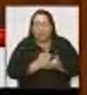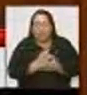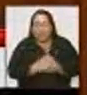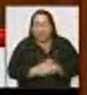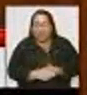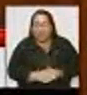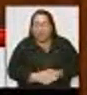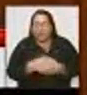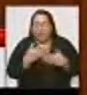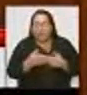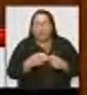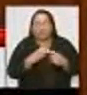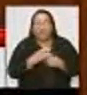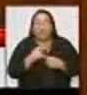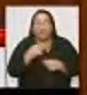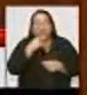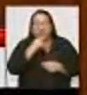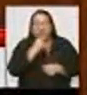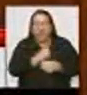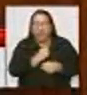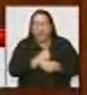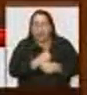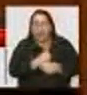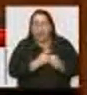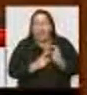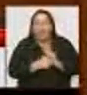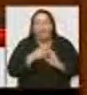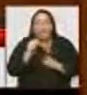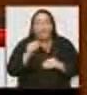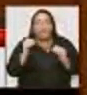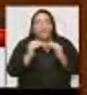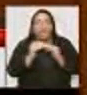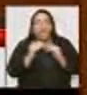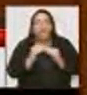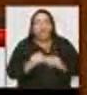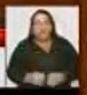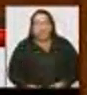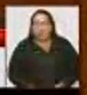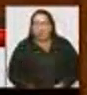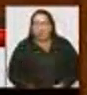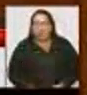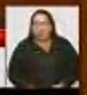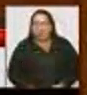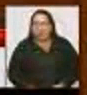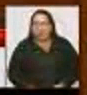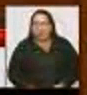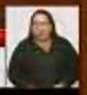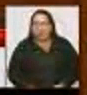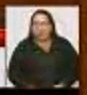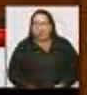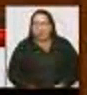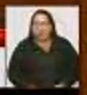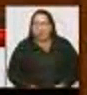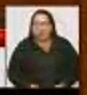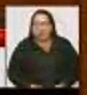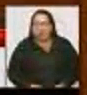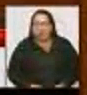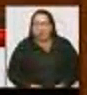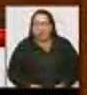orientador para garantizar a las mujeres el ejercicio del derecho a la igualdad, así como su dignidad,